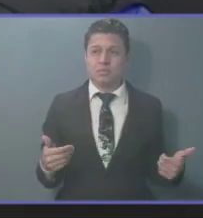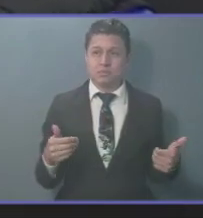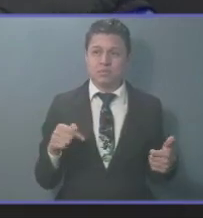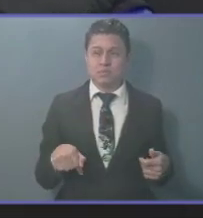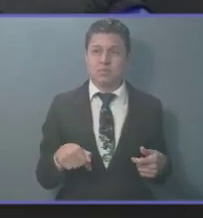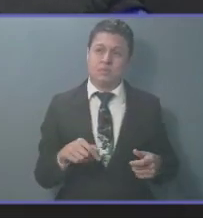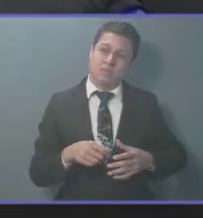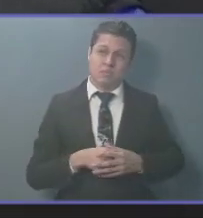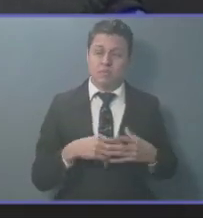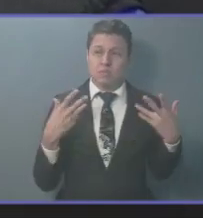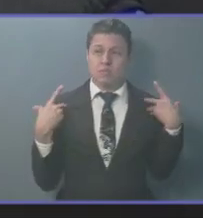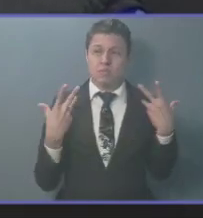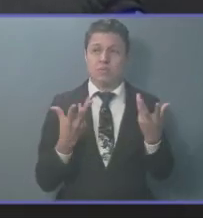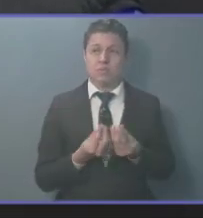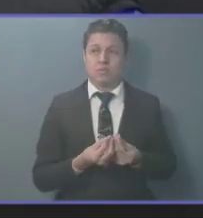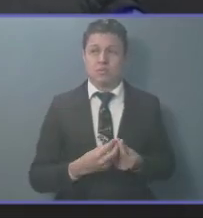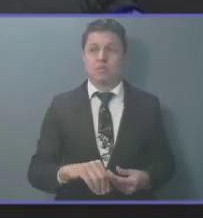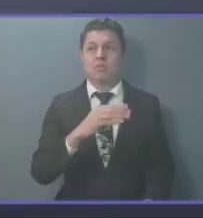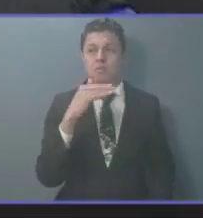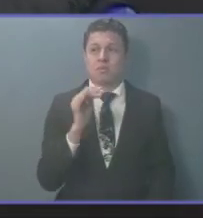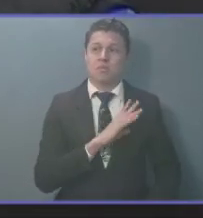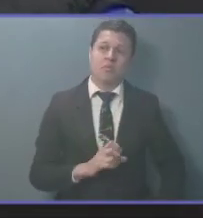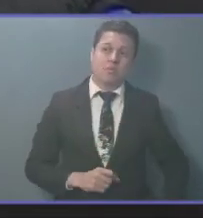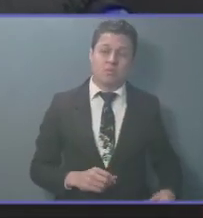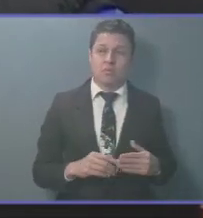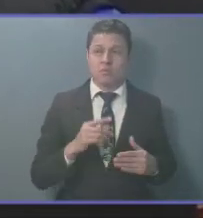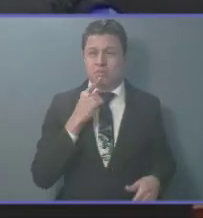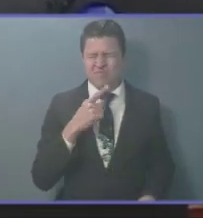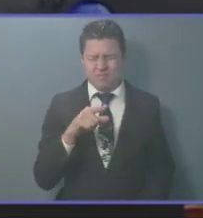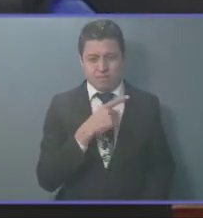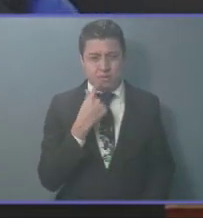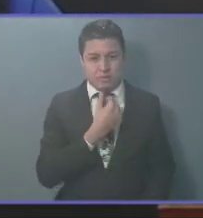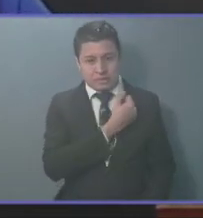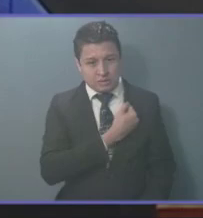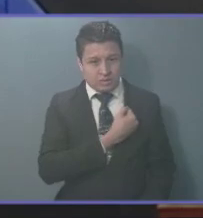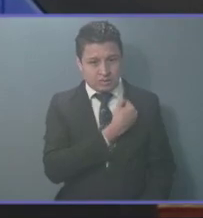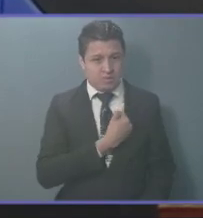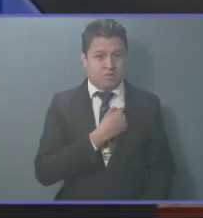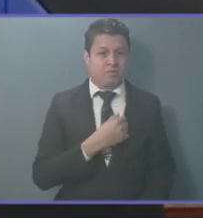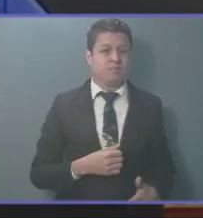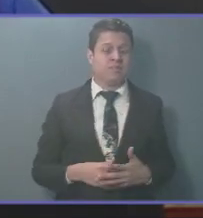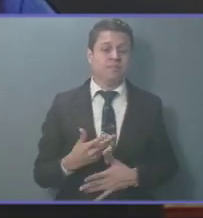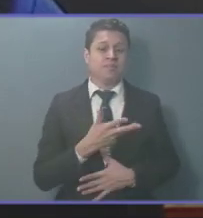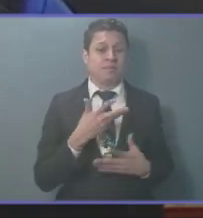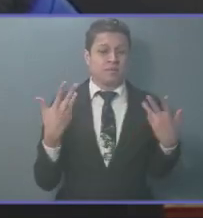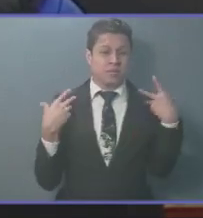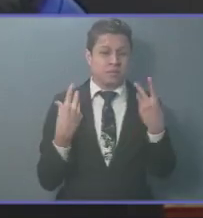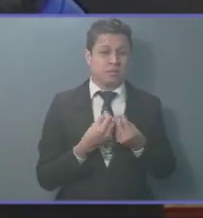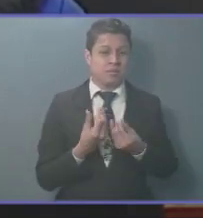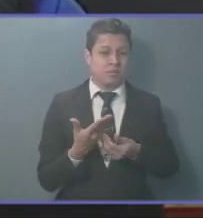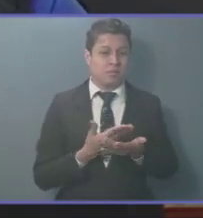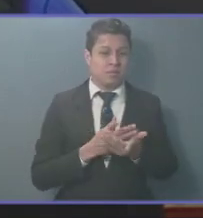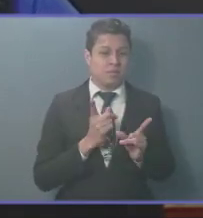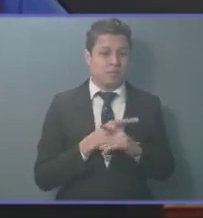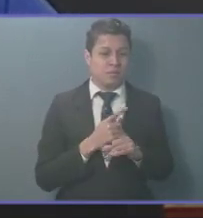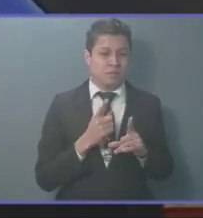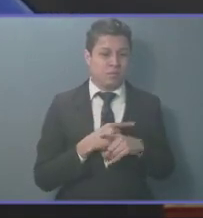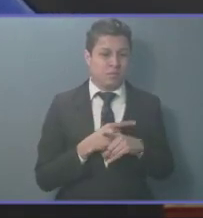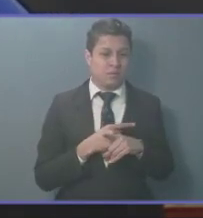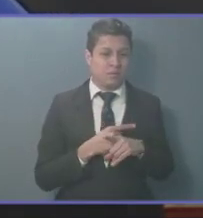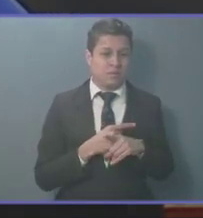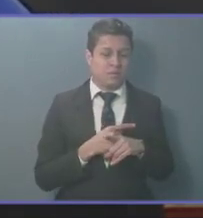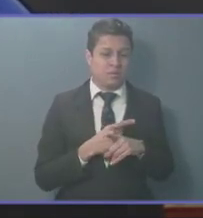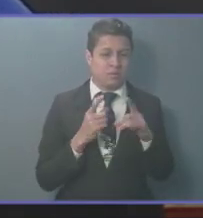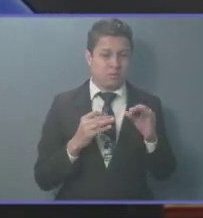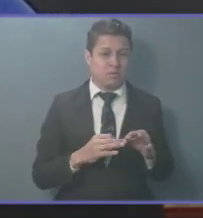esta sociedad salvadoreña tan sufrida? Las redes sociales se han convertido en la escopeta